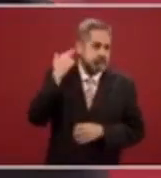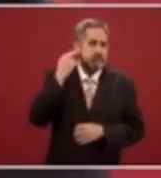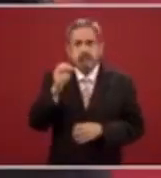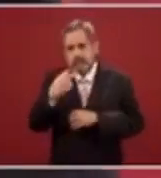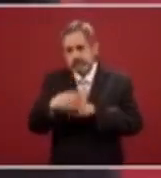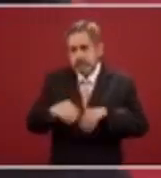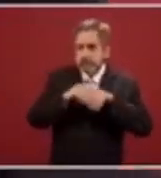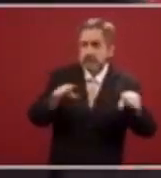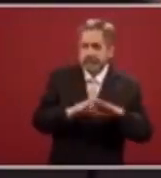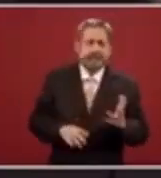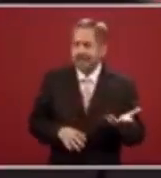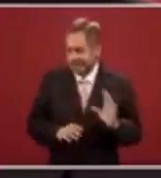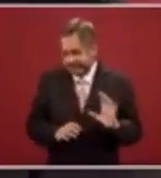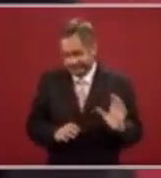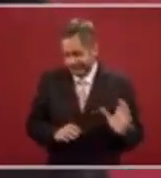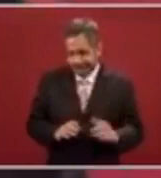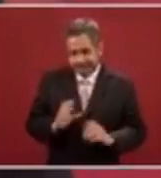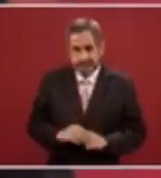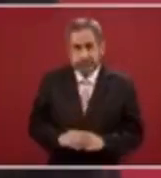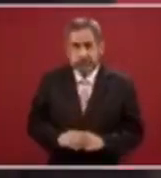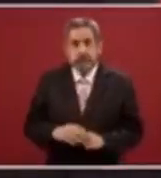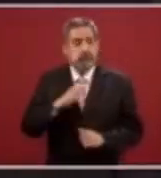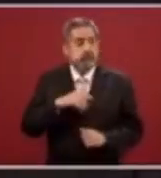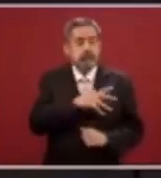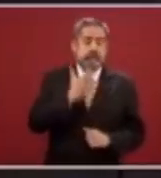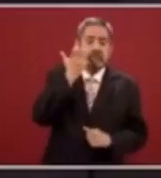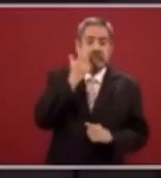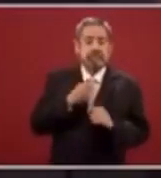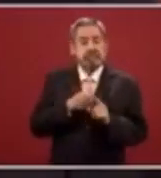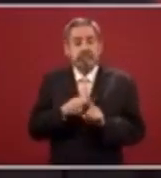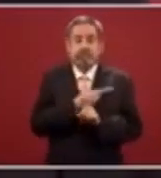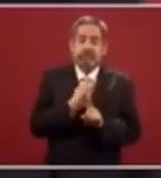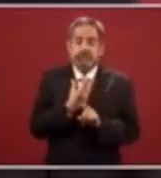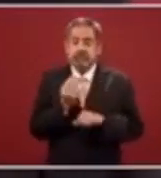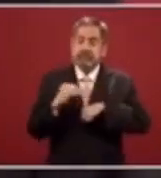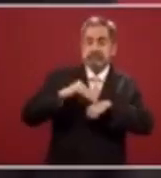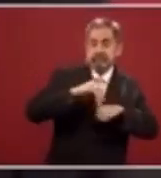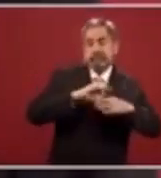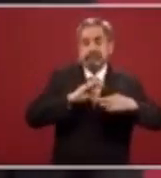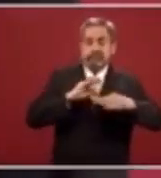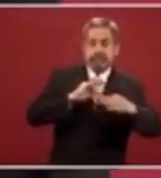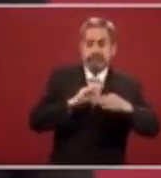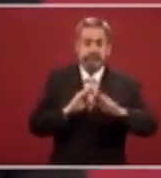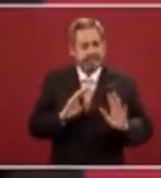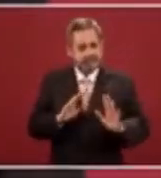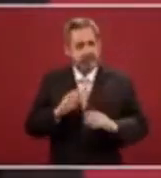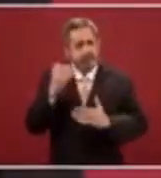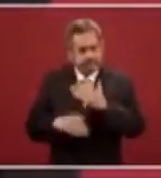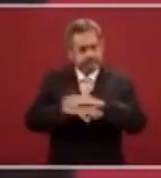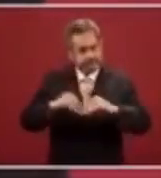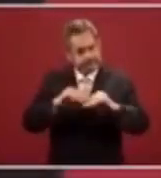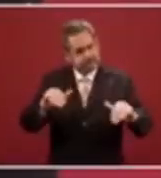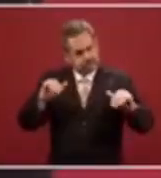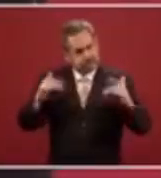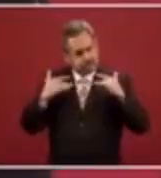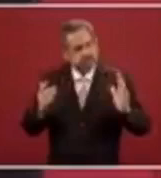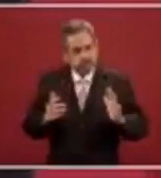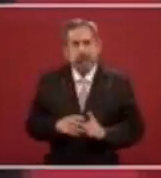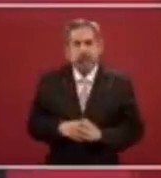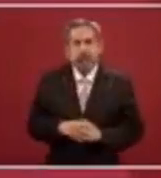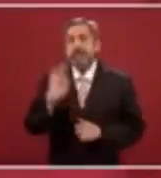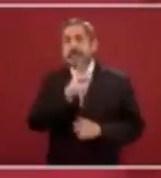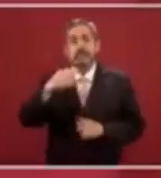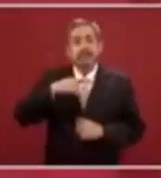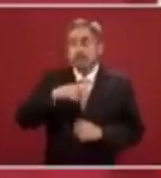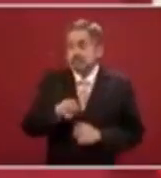televisión, porque hay un sesgo, hay objetividad. Entonces, si no digo nada, pues entonces la